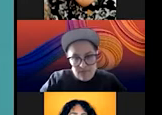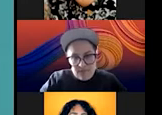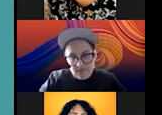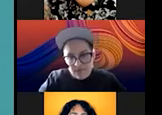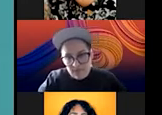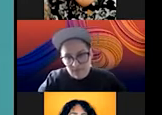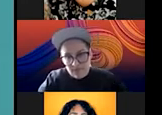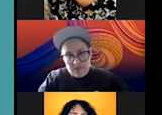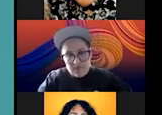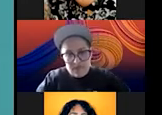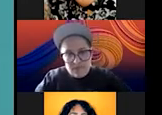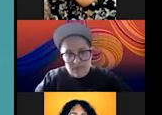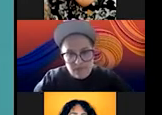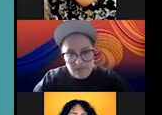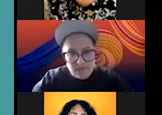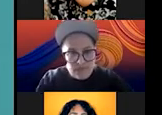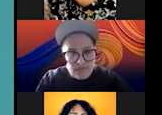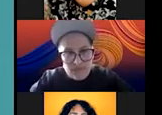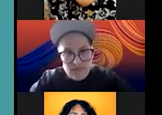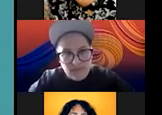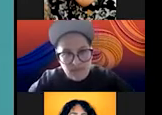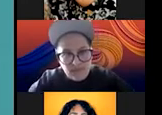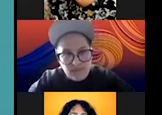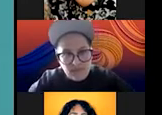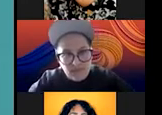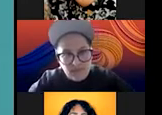mi nombre es planas y sister